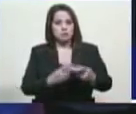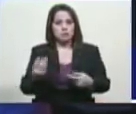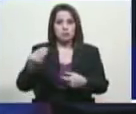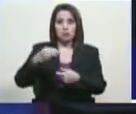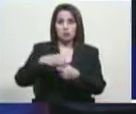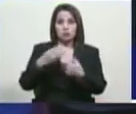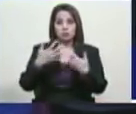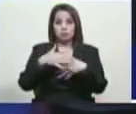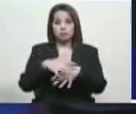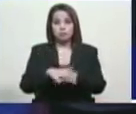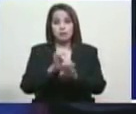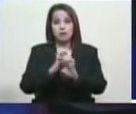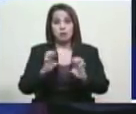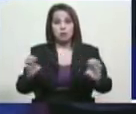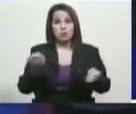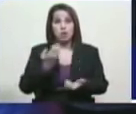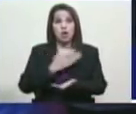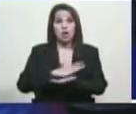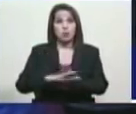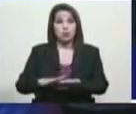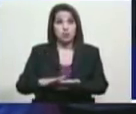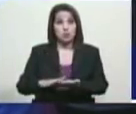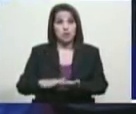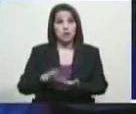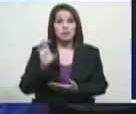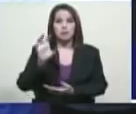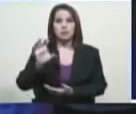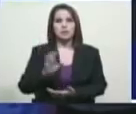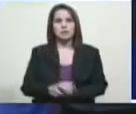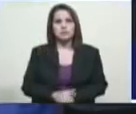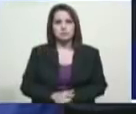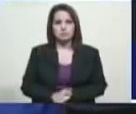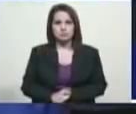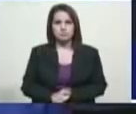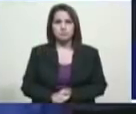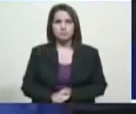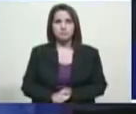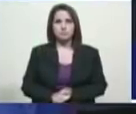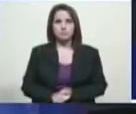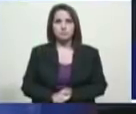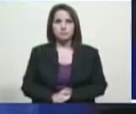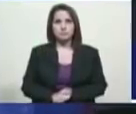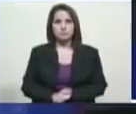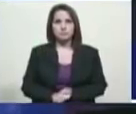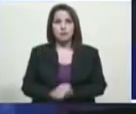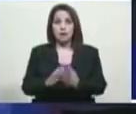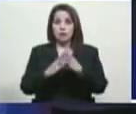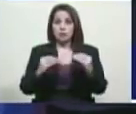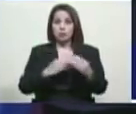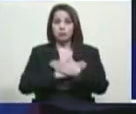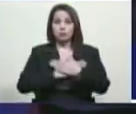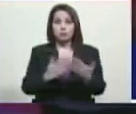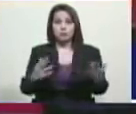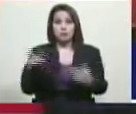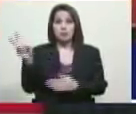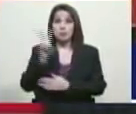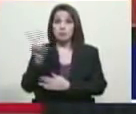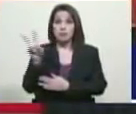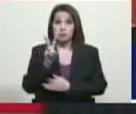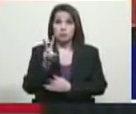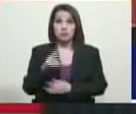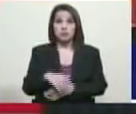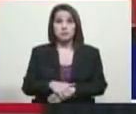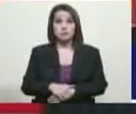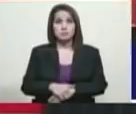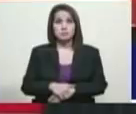de la educación gratuita y de calidad en nuestro país, que muestra y ofrece a todos los venezolanos la capacidad